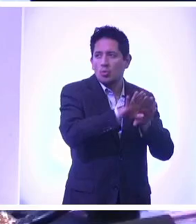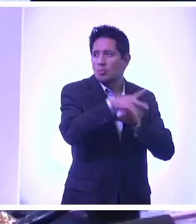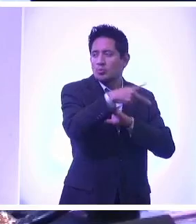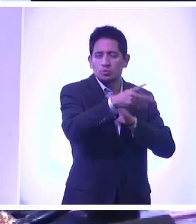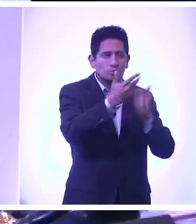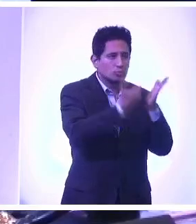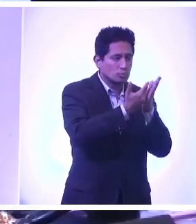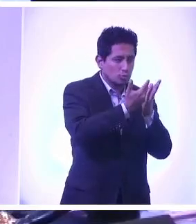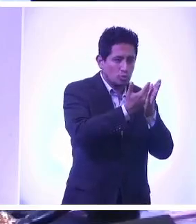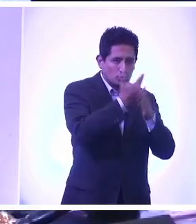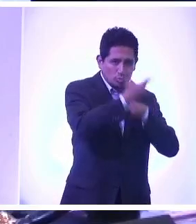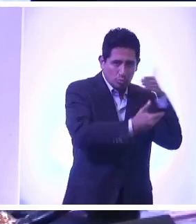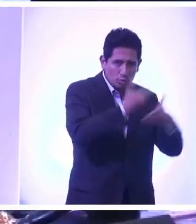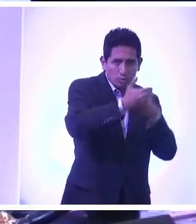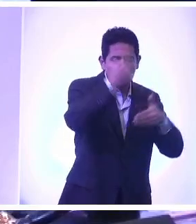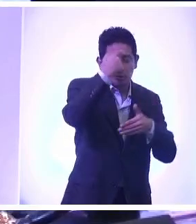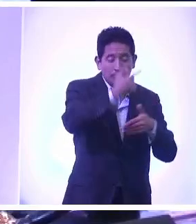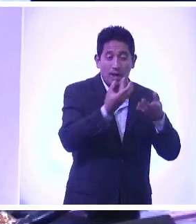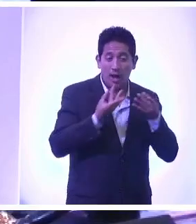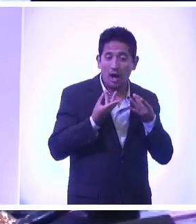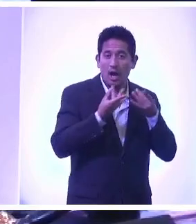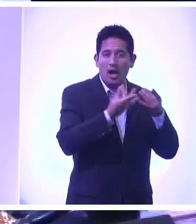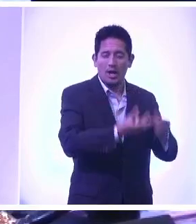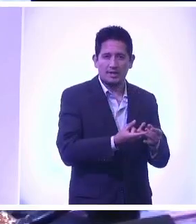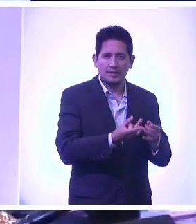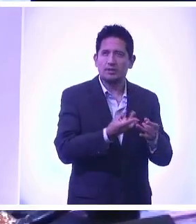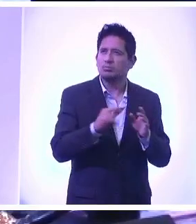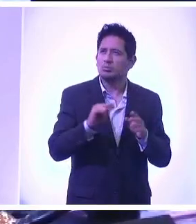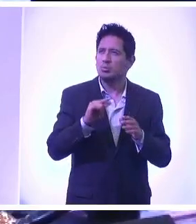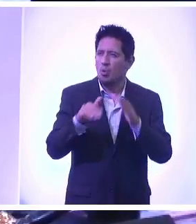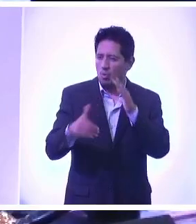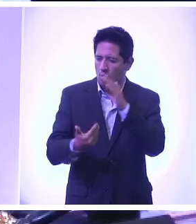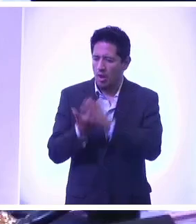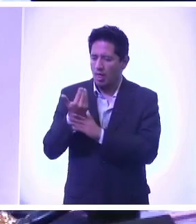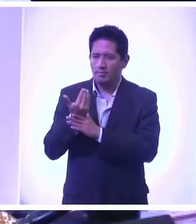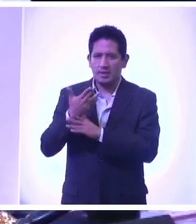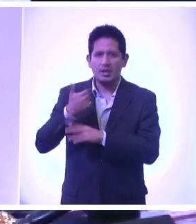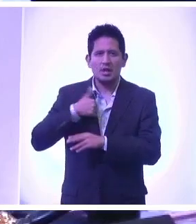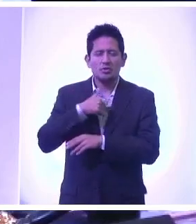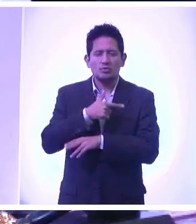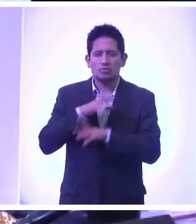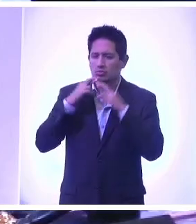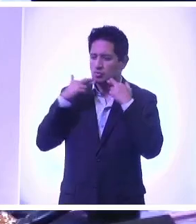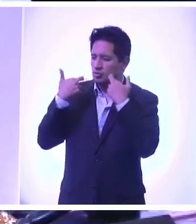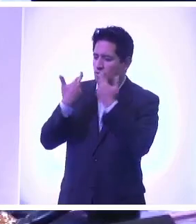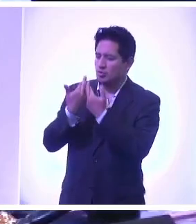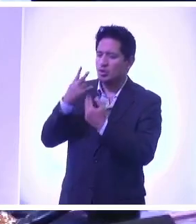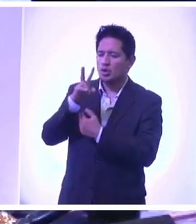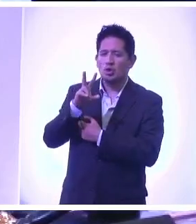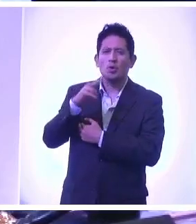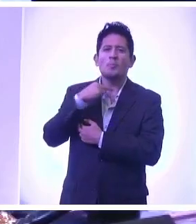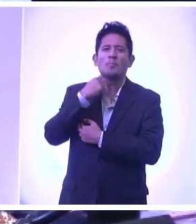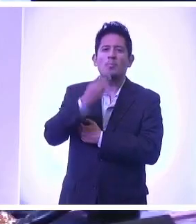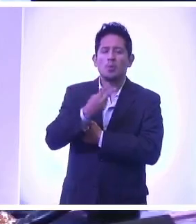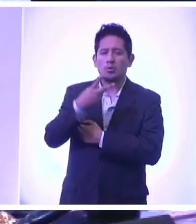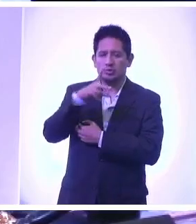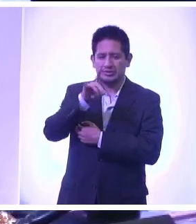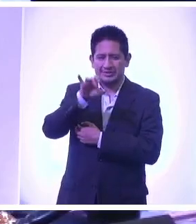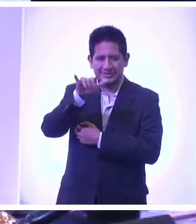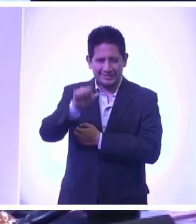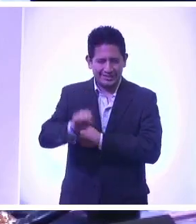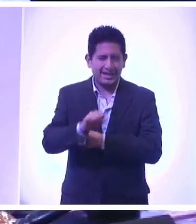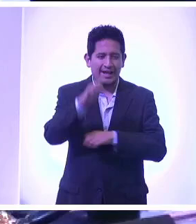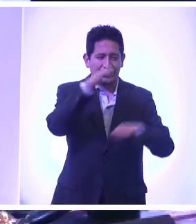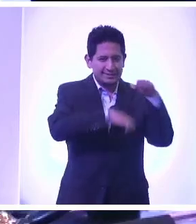calidad hoy en la mañana me me reuní con el el consejo de la comunicación voz de las empresas no sé si lo ubican Son son esos que sacan sus